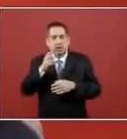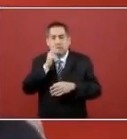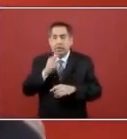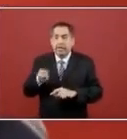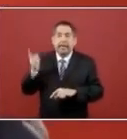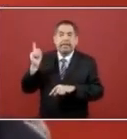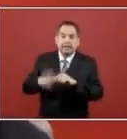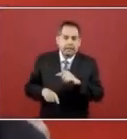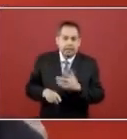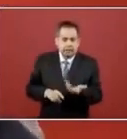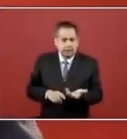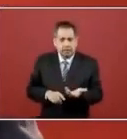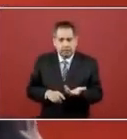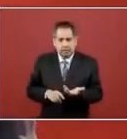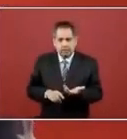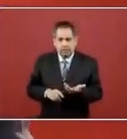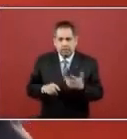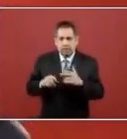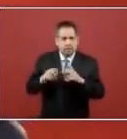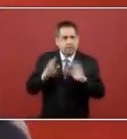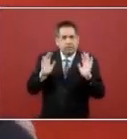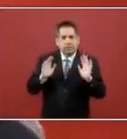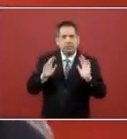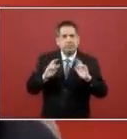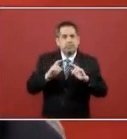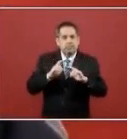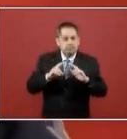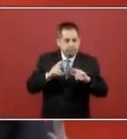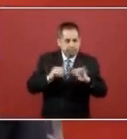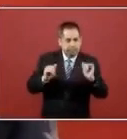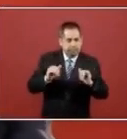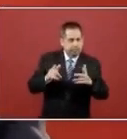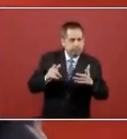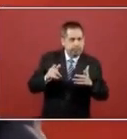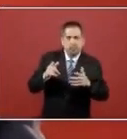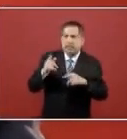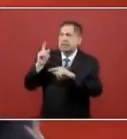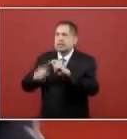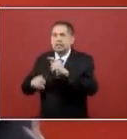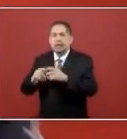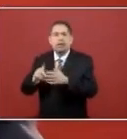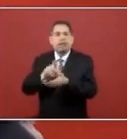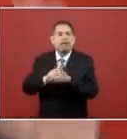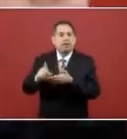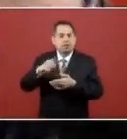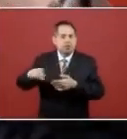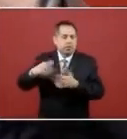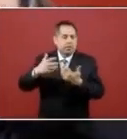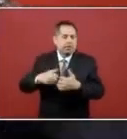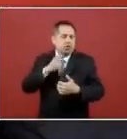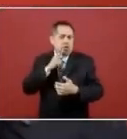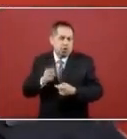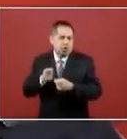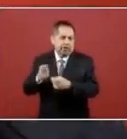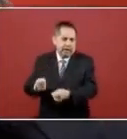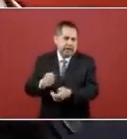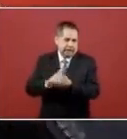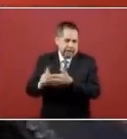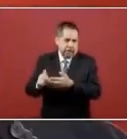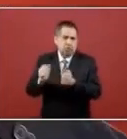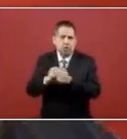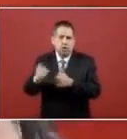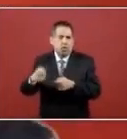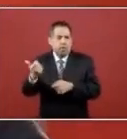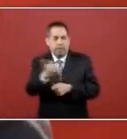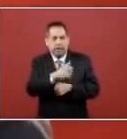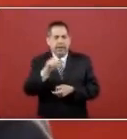quitar porque, para empezar, a ningún país le quitaría los derechos de petróleo a ninguna empresa. Pero sí lo vamos a ir reduciendo a lo